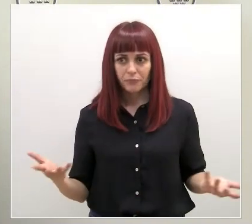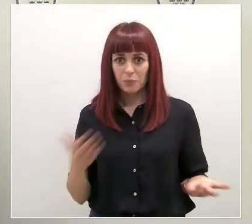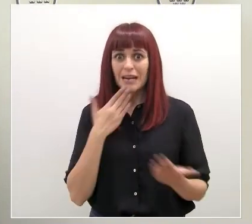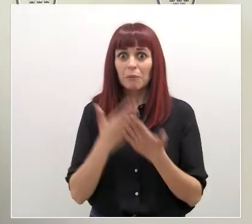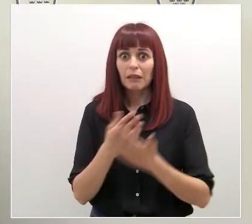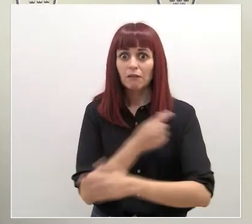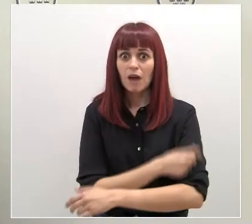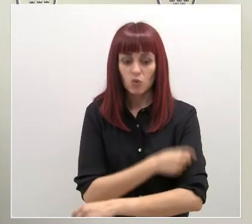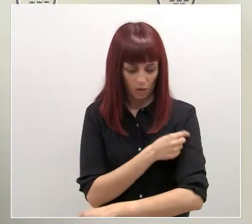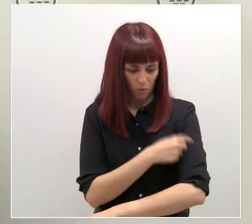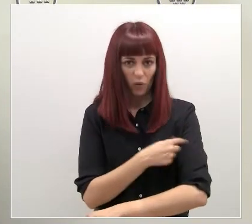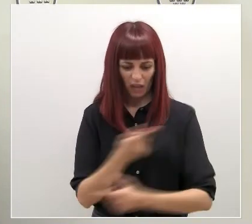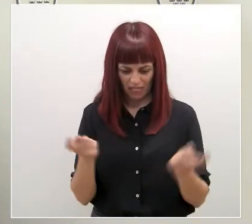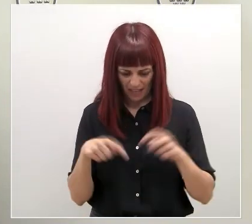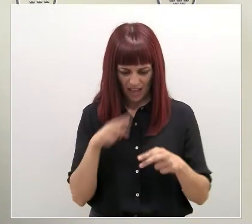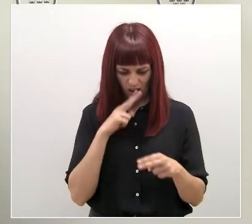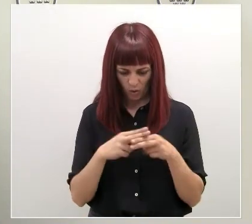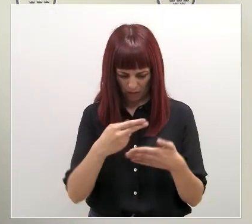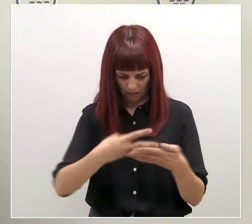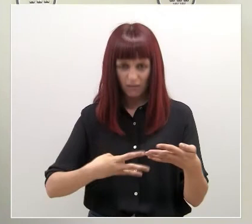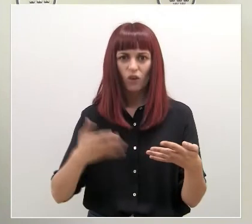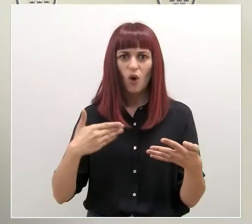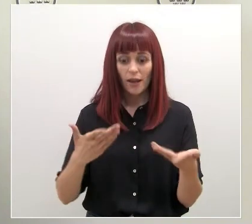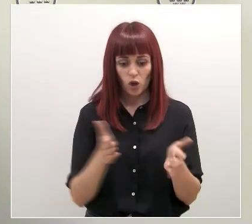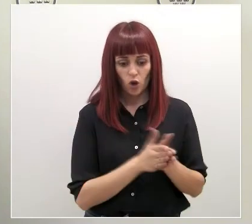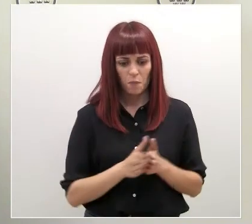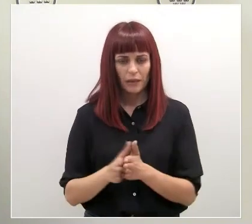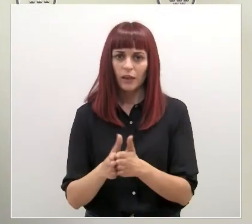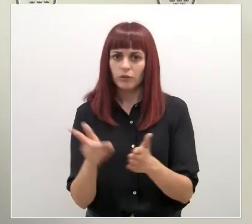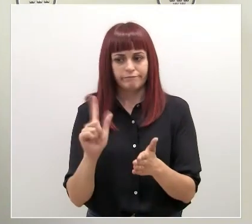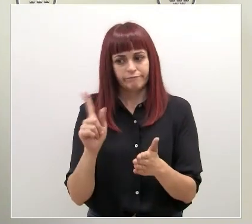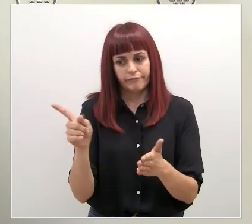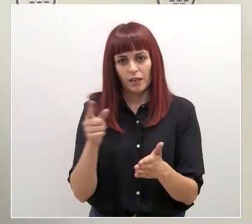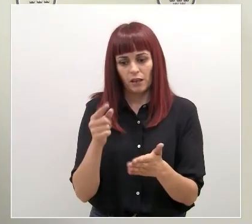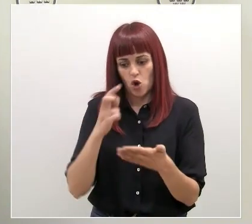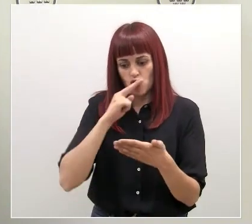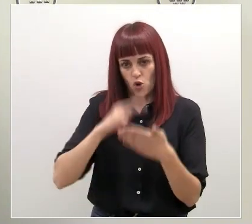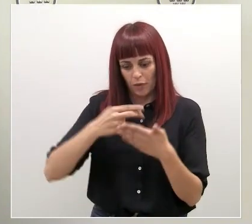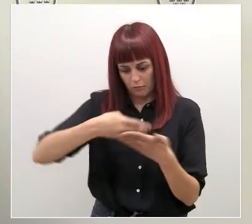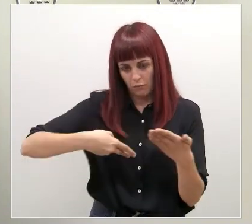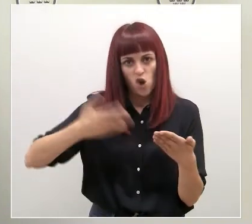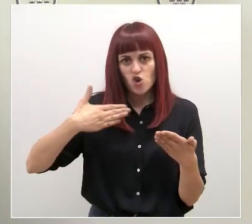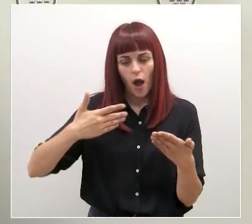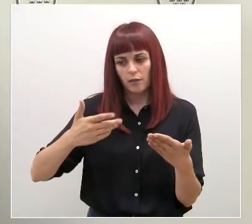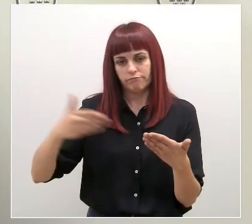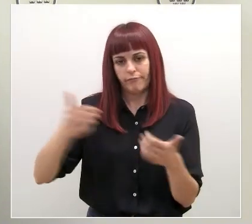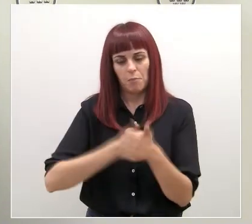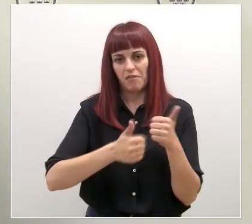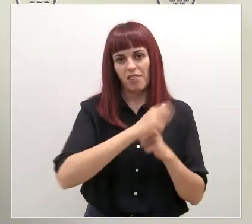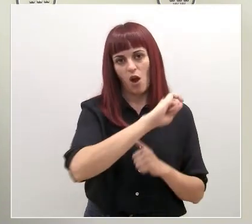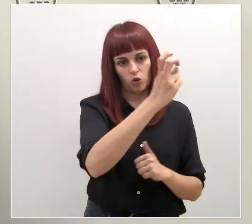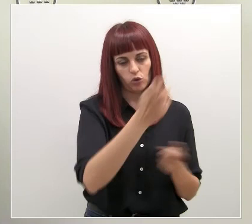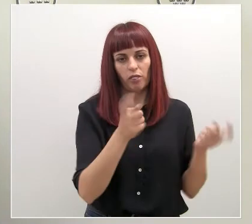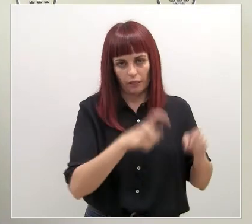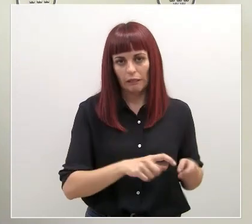pedir vacunación, no van a estar citados y los compañeros, lógicamente, van a dar preferencia a aquellas personas que se les ha citado y constan